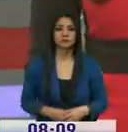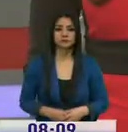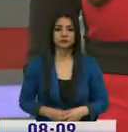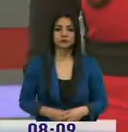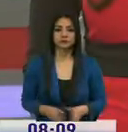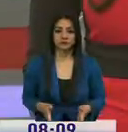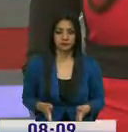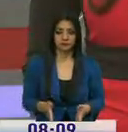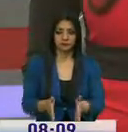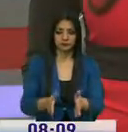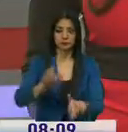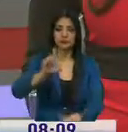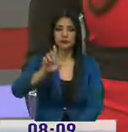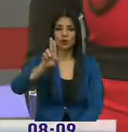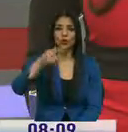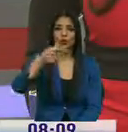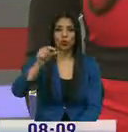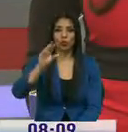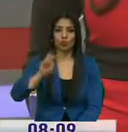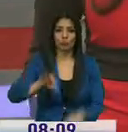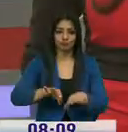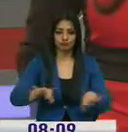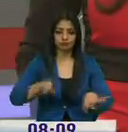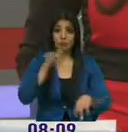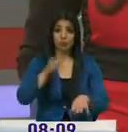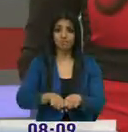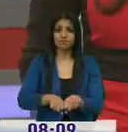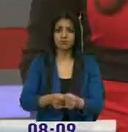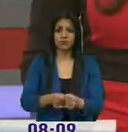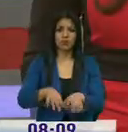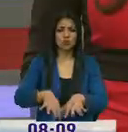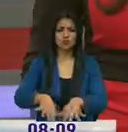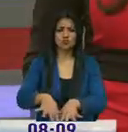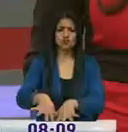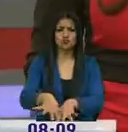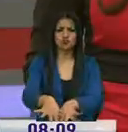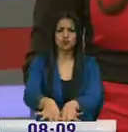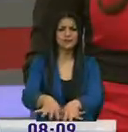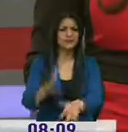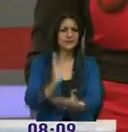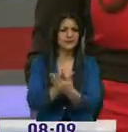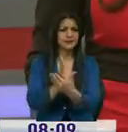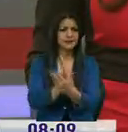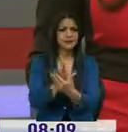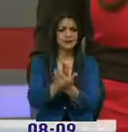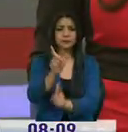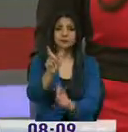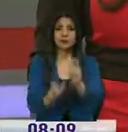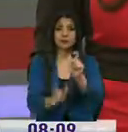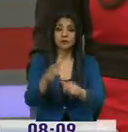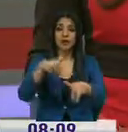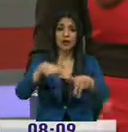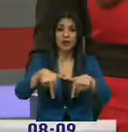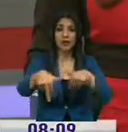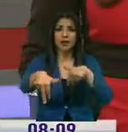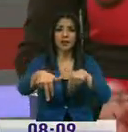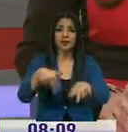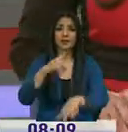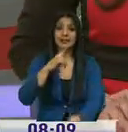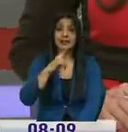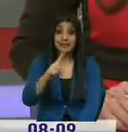Y en la calle Lugo, una fuga de agua realmente causa molestias. Los peatones que transitan por este lugar